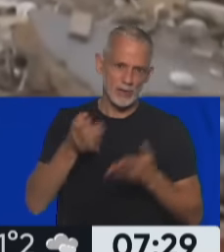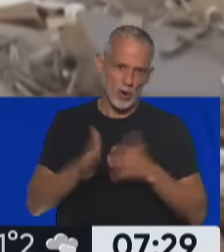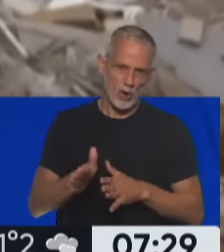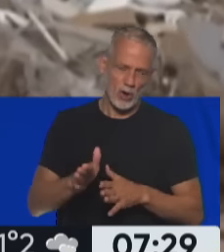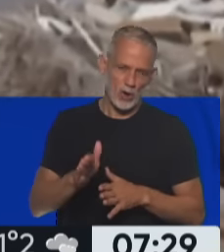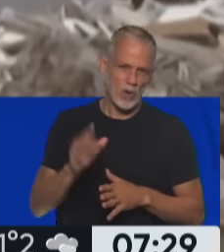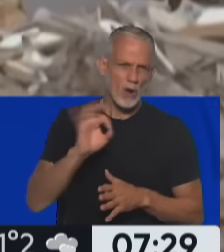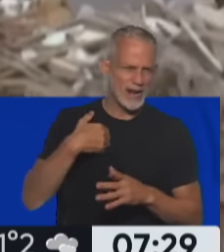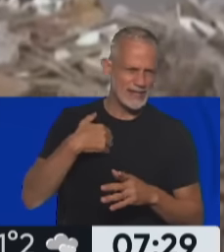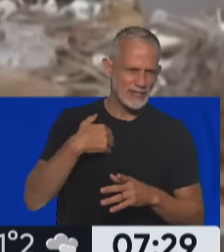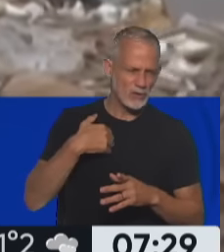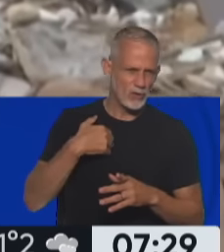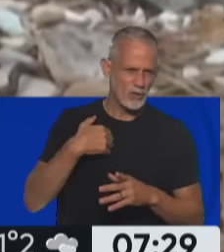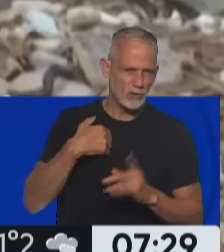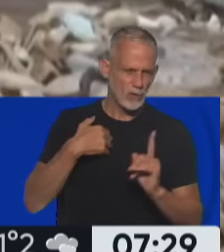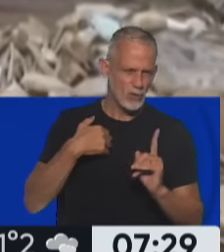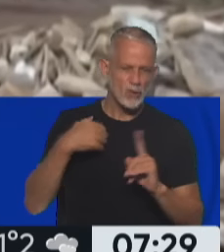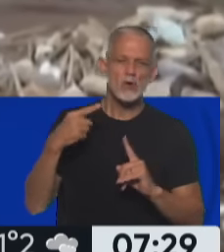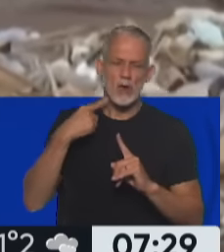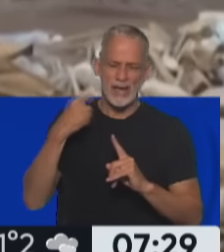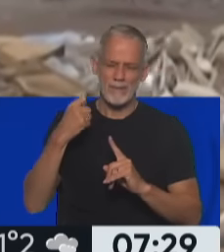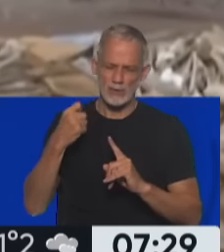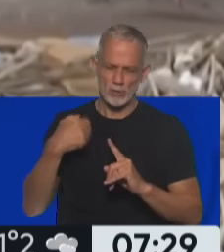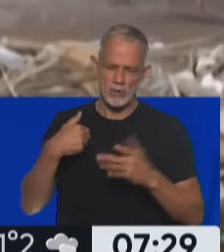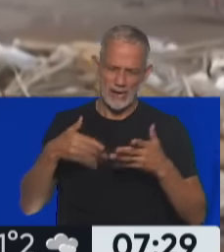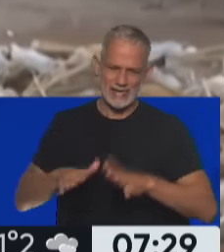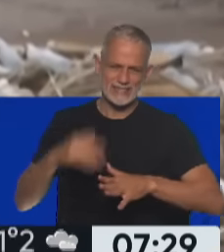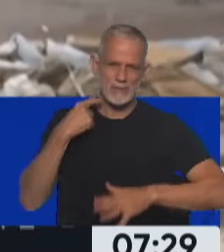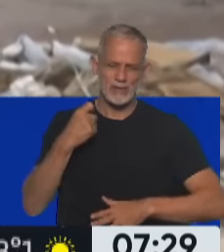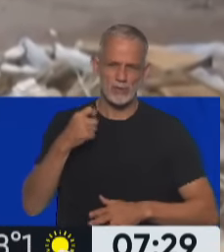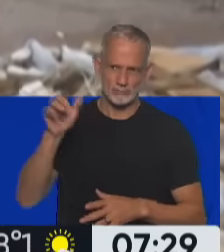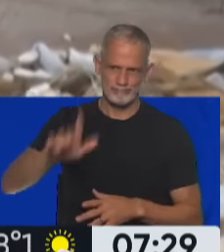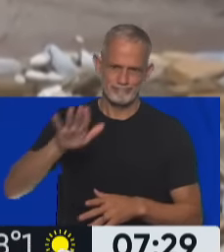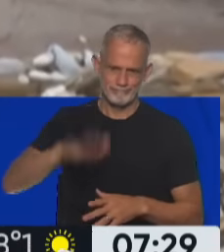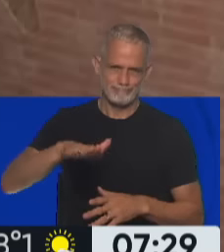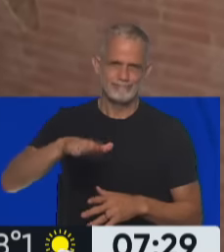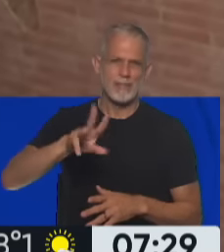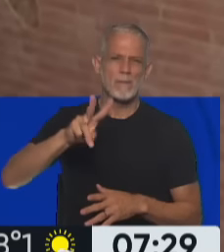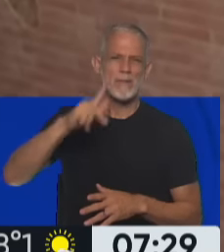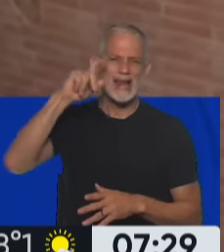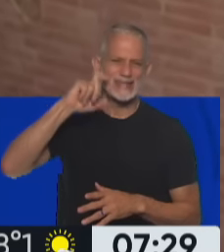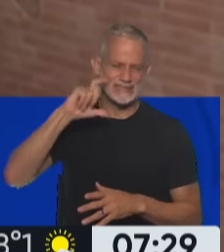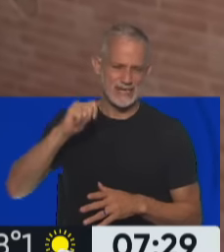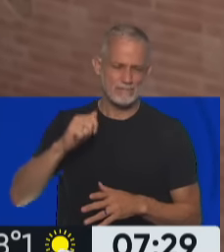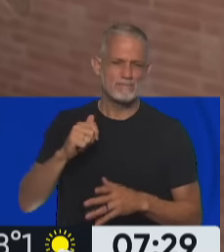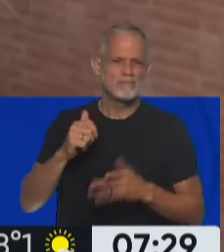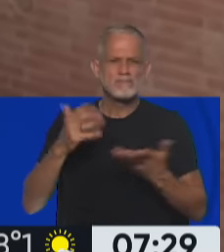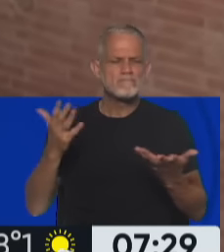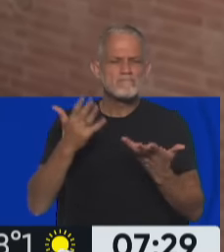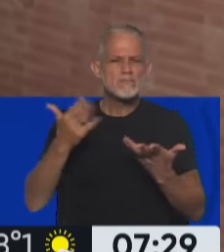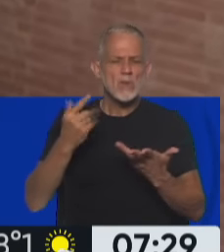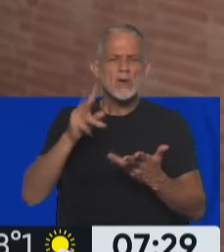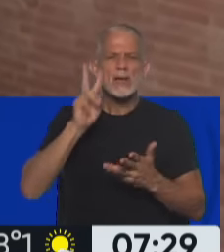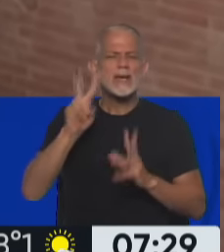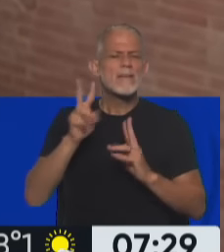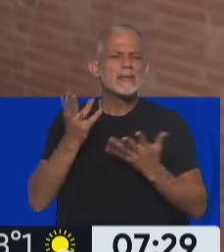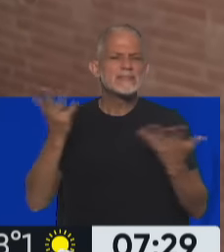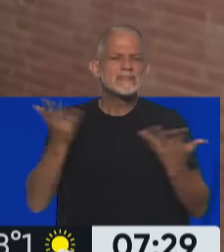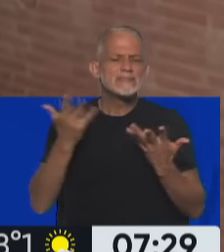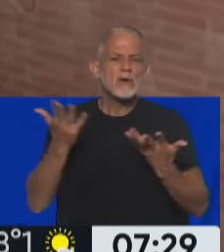¿O argentino? Sí. No, de aquí, de Valencia. Bueno, contanos, Jorge, ¿qué ven tus ojos?